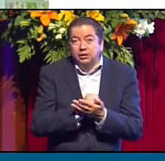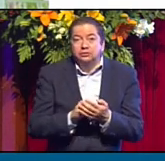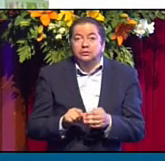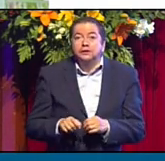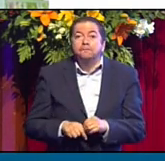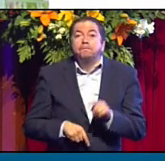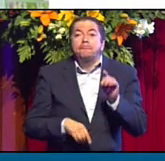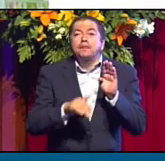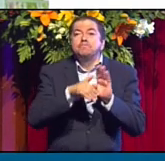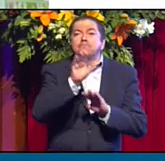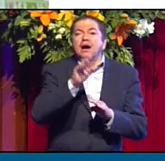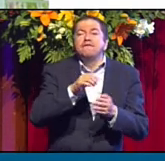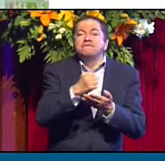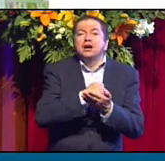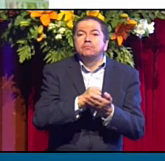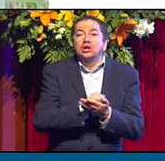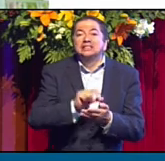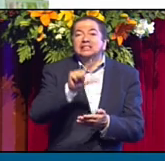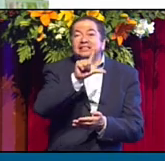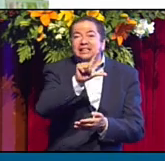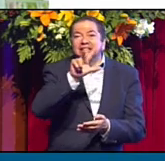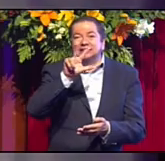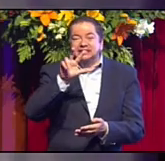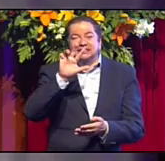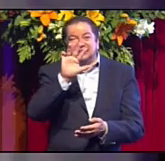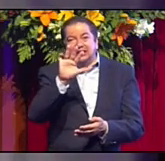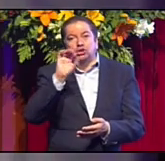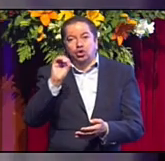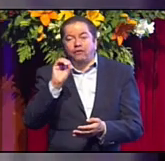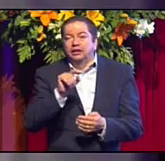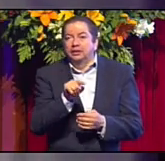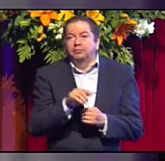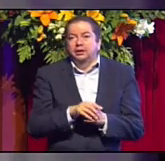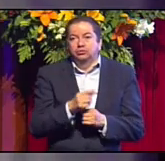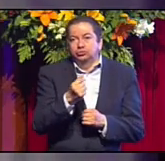acá, en la mayoría de la farmacia cuesta 790 pesos.